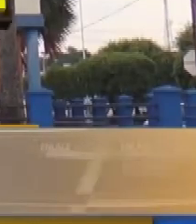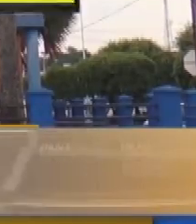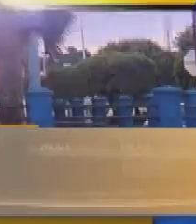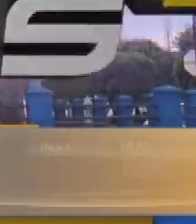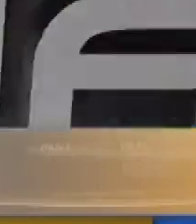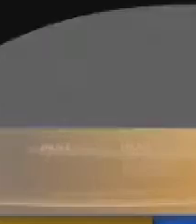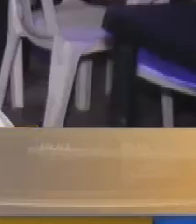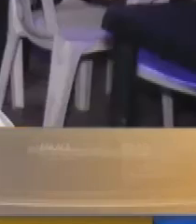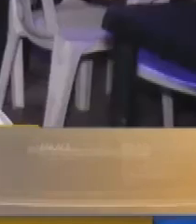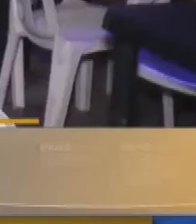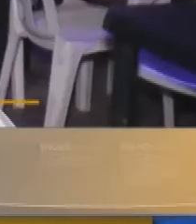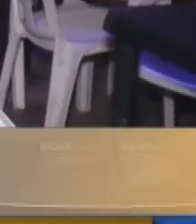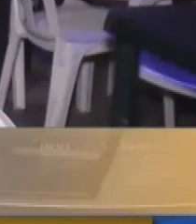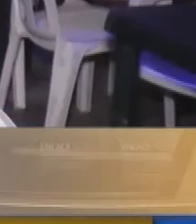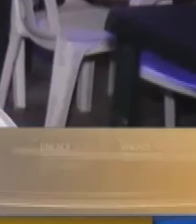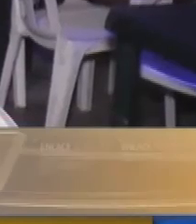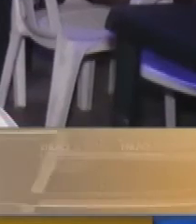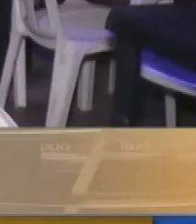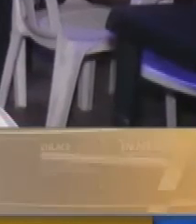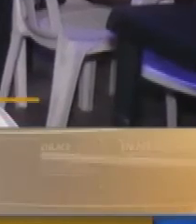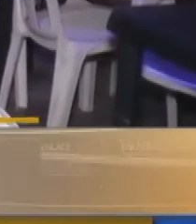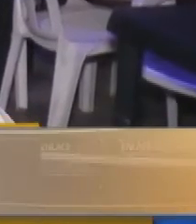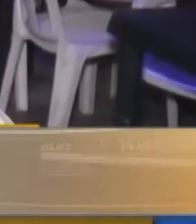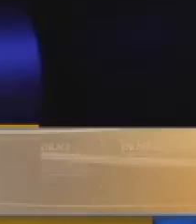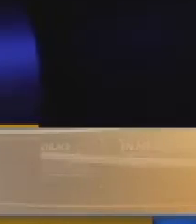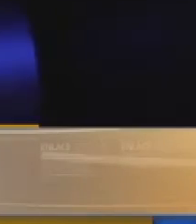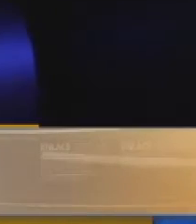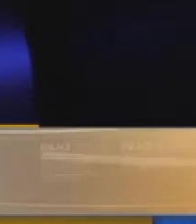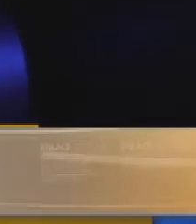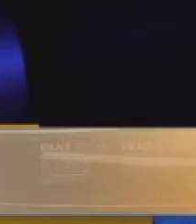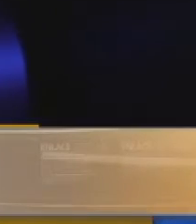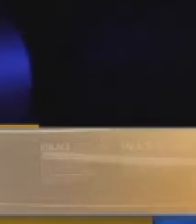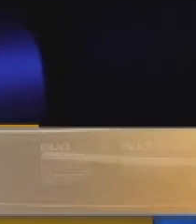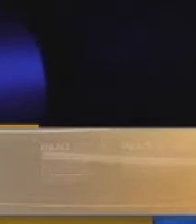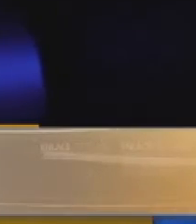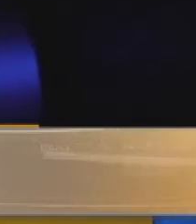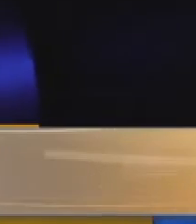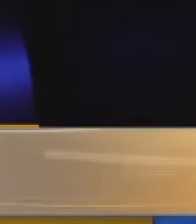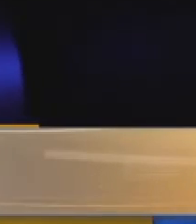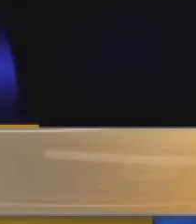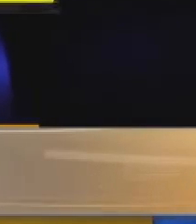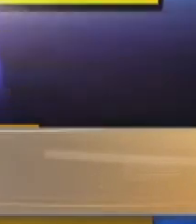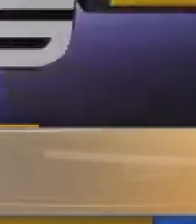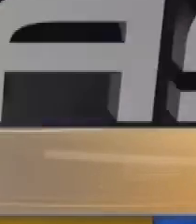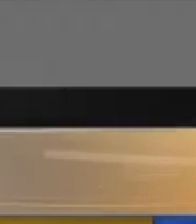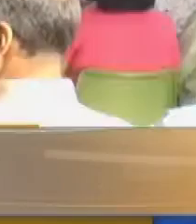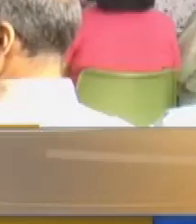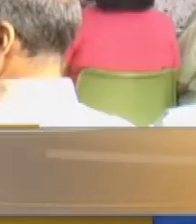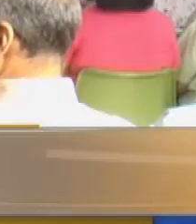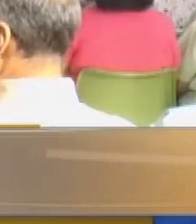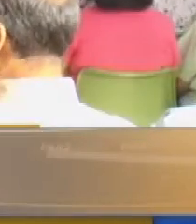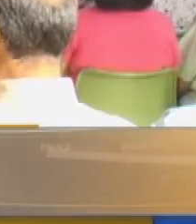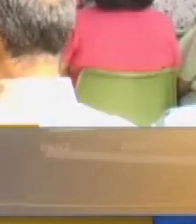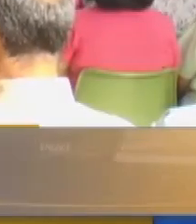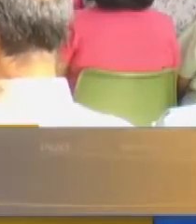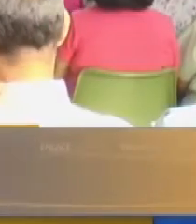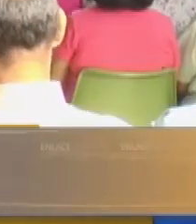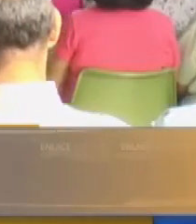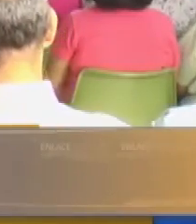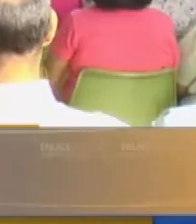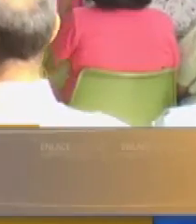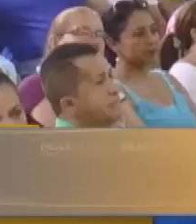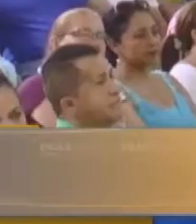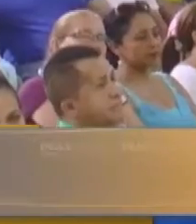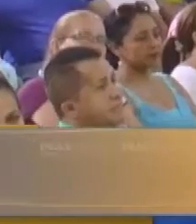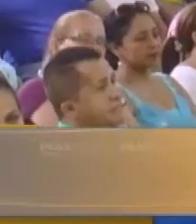junio. Secretaría de Medio Ambiente recuerda a la comunidad cuáles son los niveles permitidos de ruido en el municipio. Profesores de Barranca Bermeja